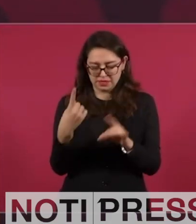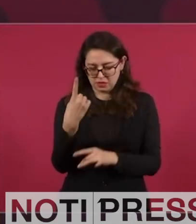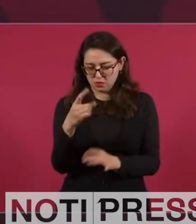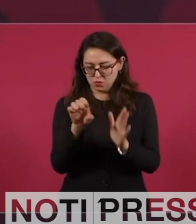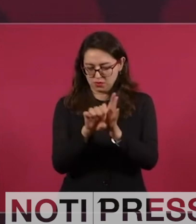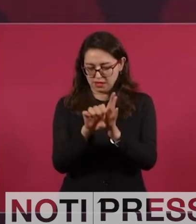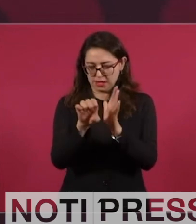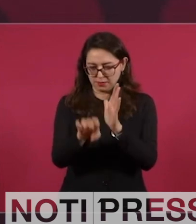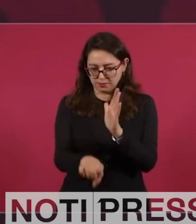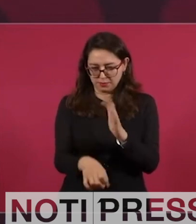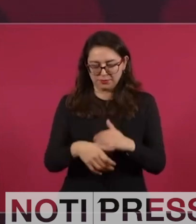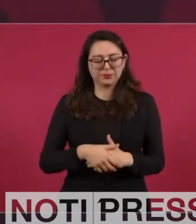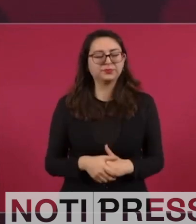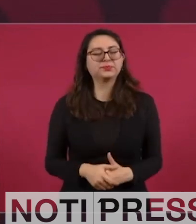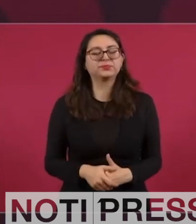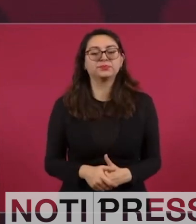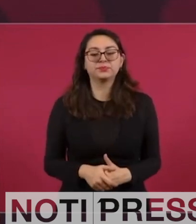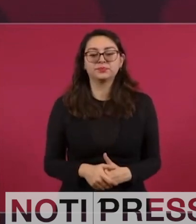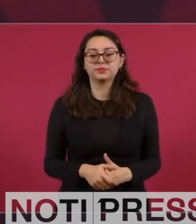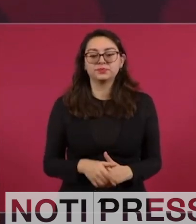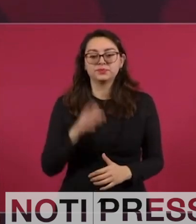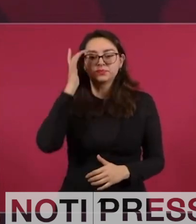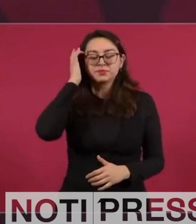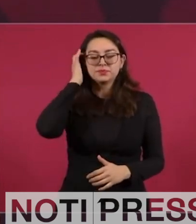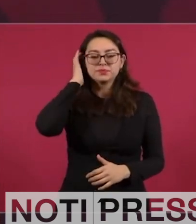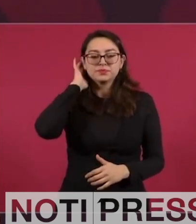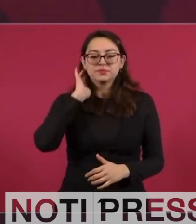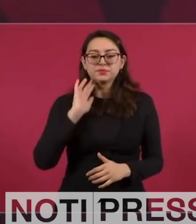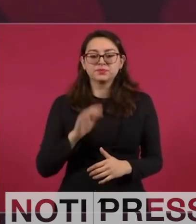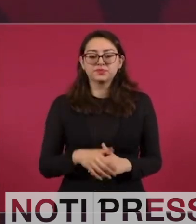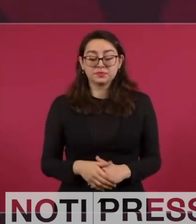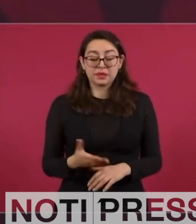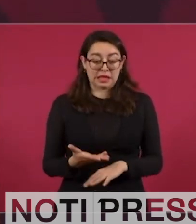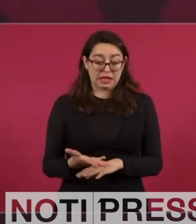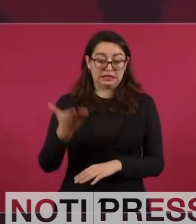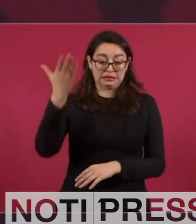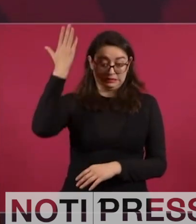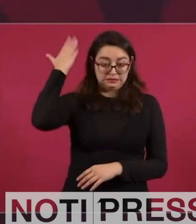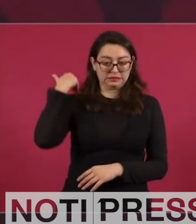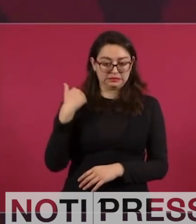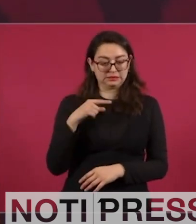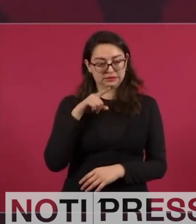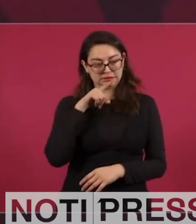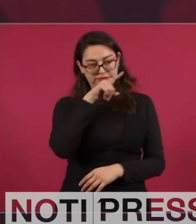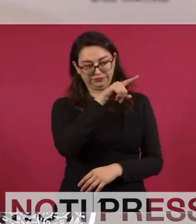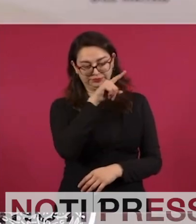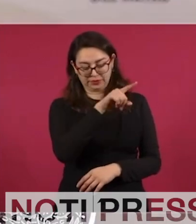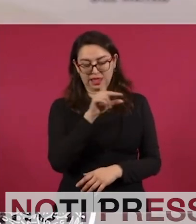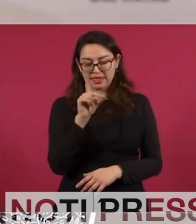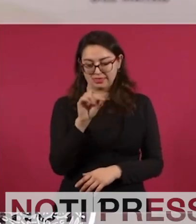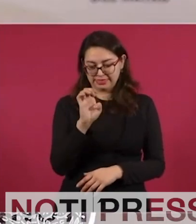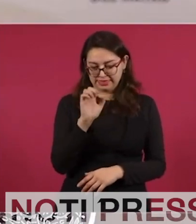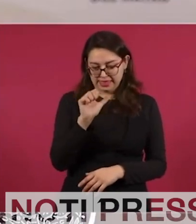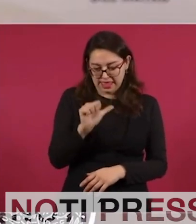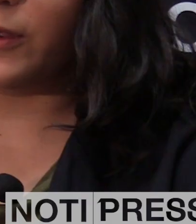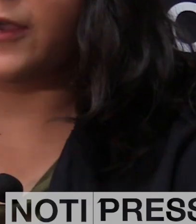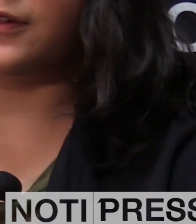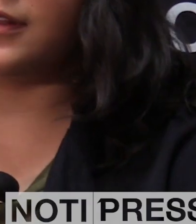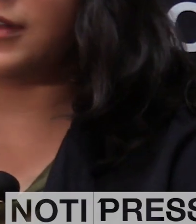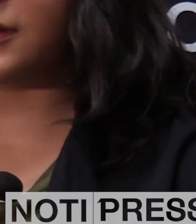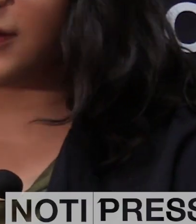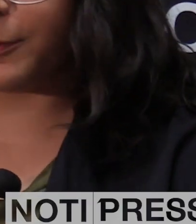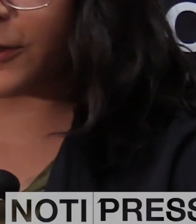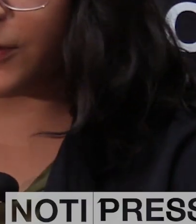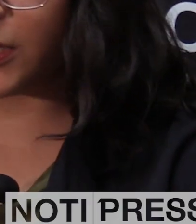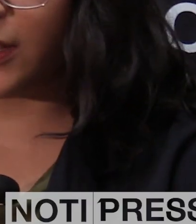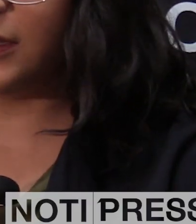ahí le puso su número de teléfono y le dijo, tienes hasta las 5 de la tarde para